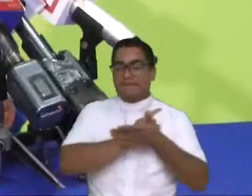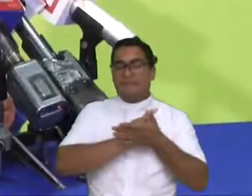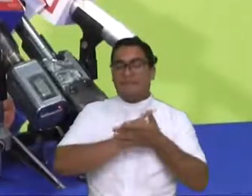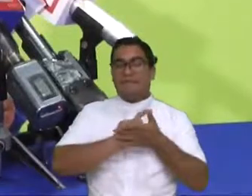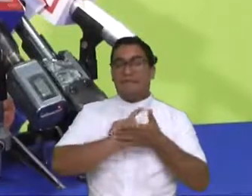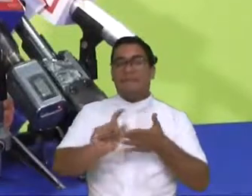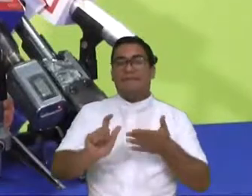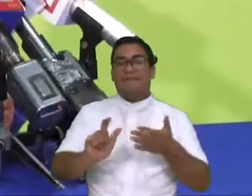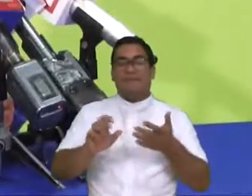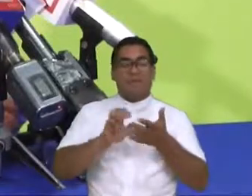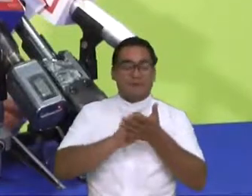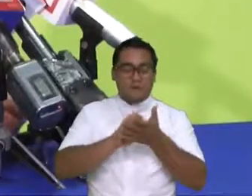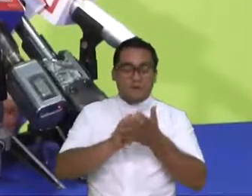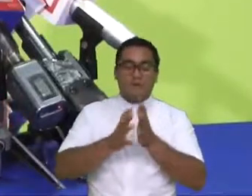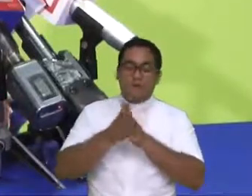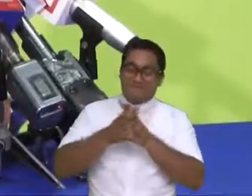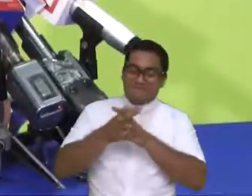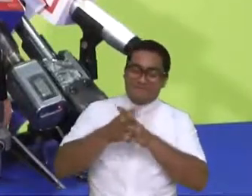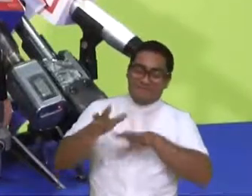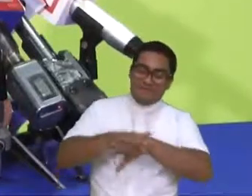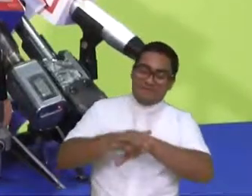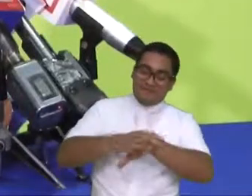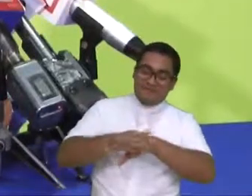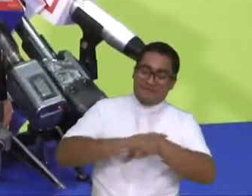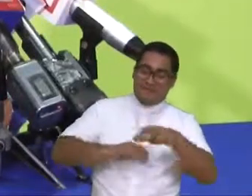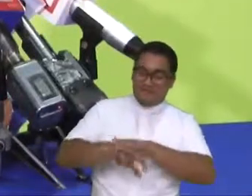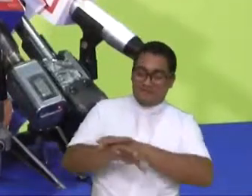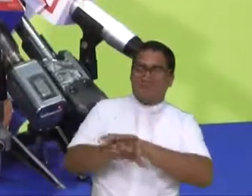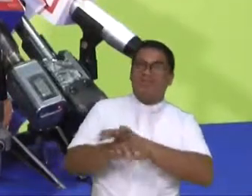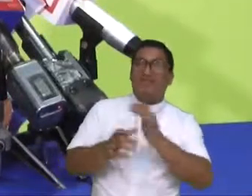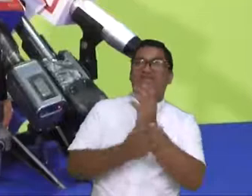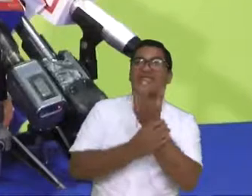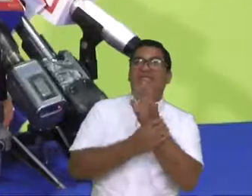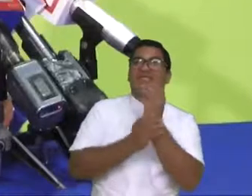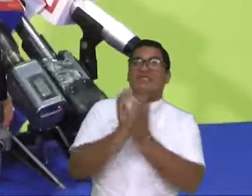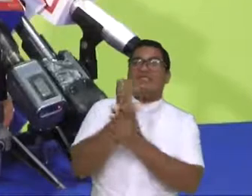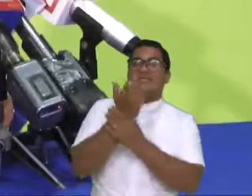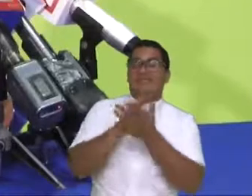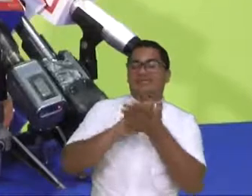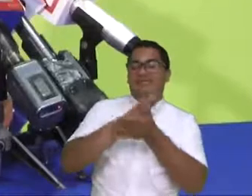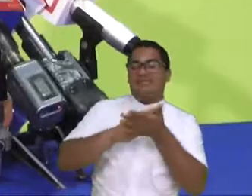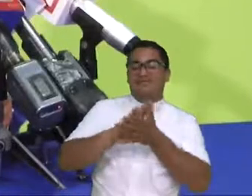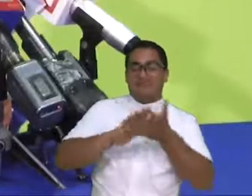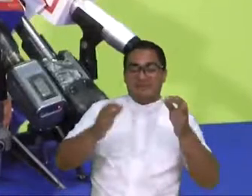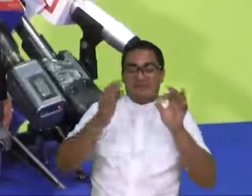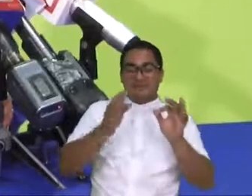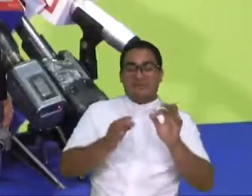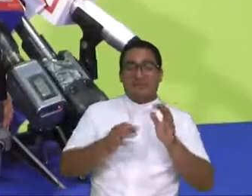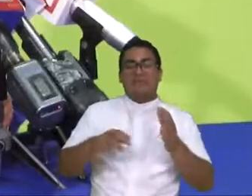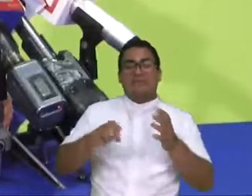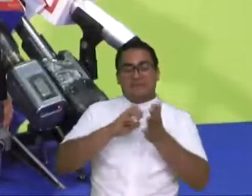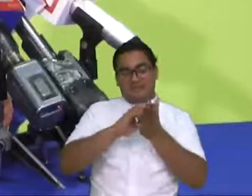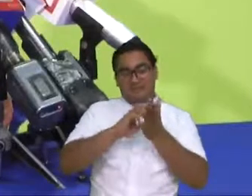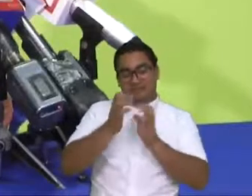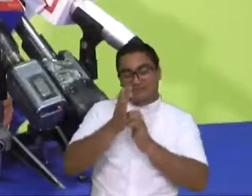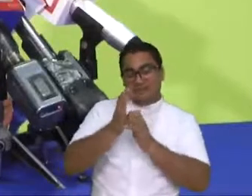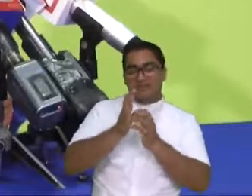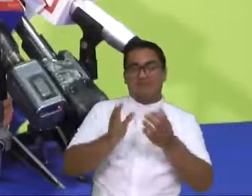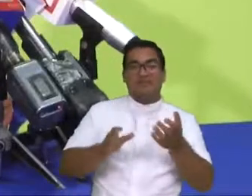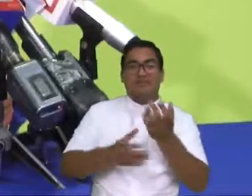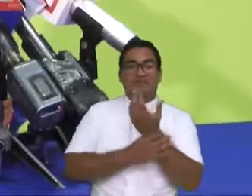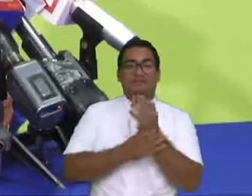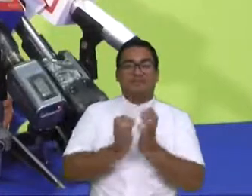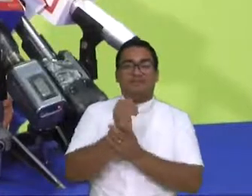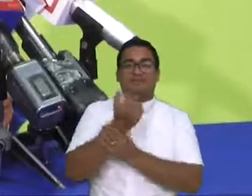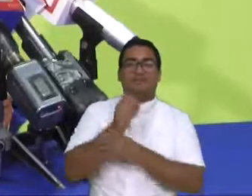el restregar nuestras manos en la parte dorso y en la parte de la palma de la mano, dentro de los dedos y las uñas también hasta la muñeca para